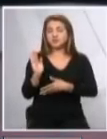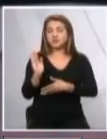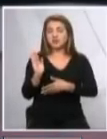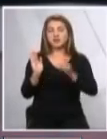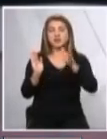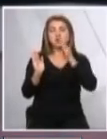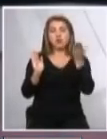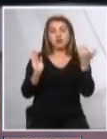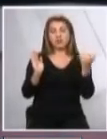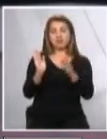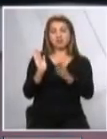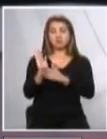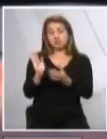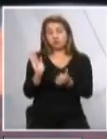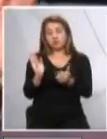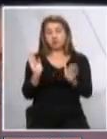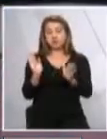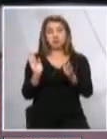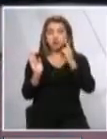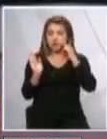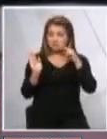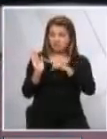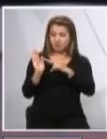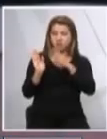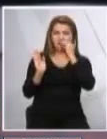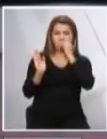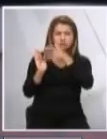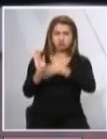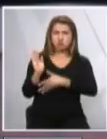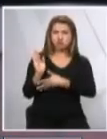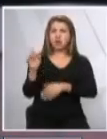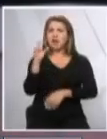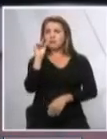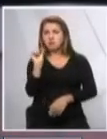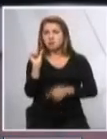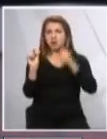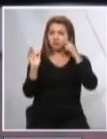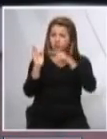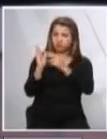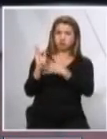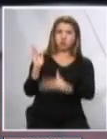desde que no estuvo. Bueno, no lo había visto hablar tanto hace harto rato. Y yo creo que